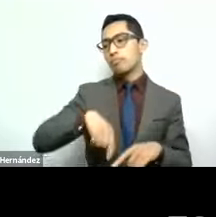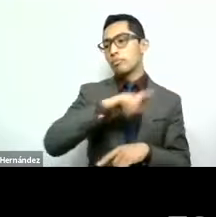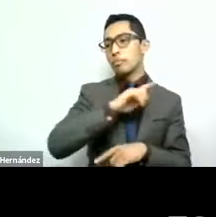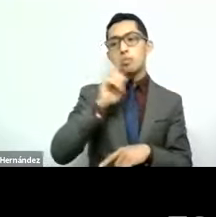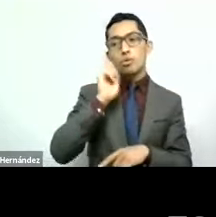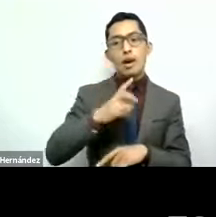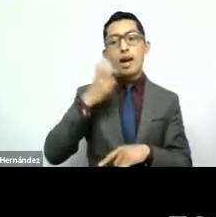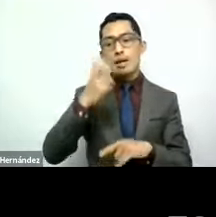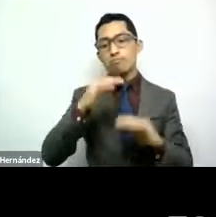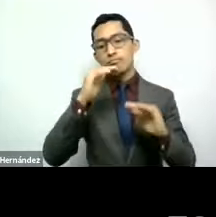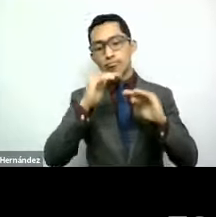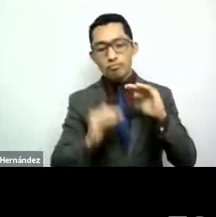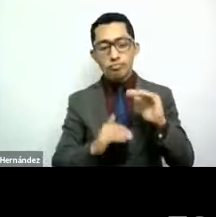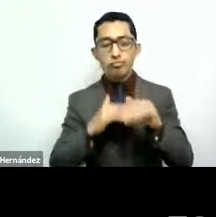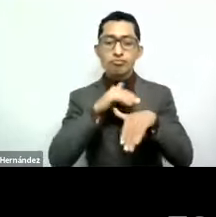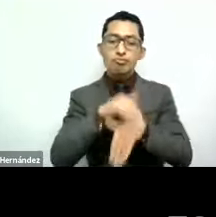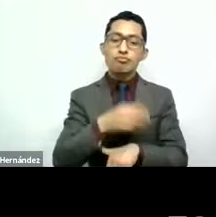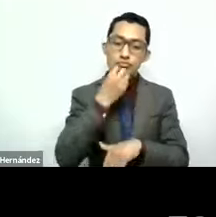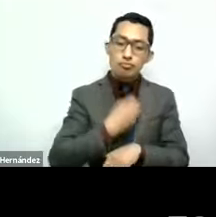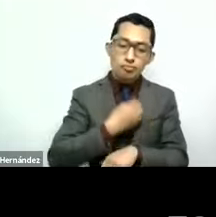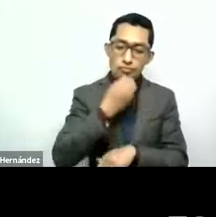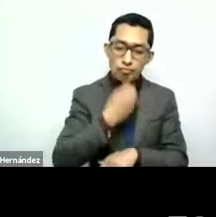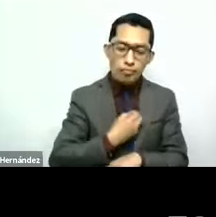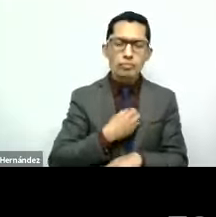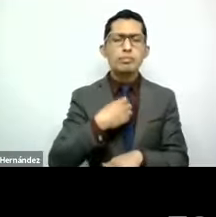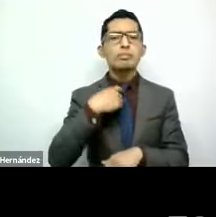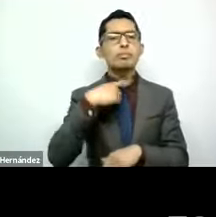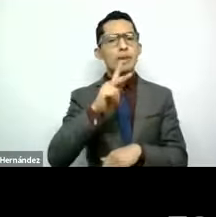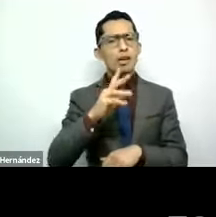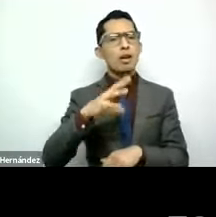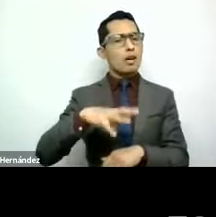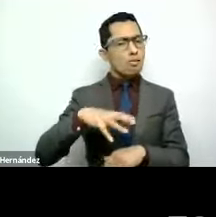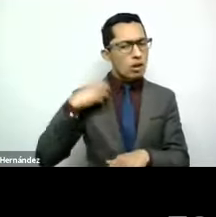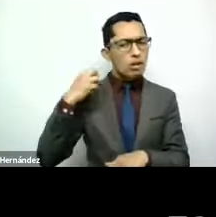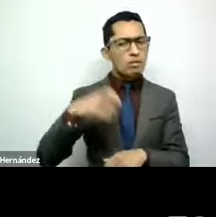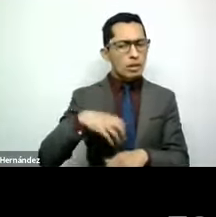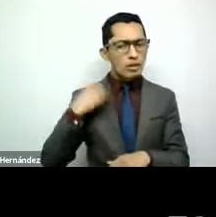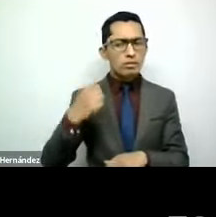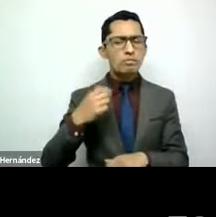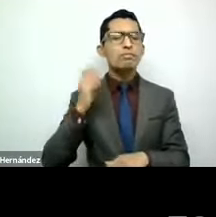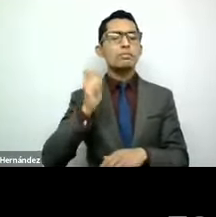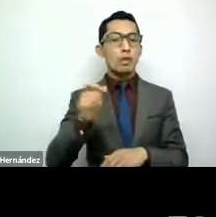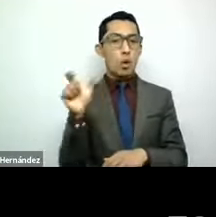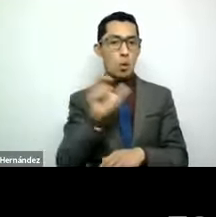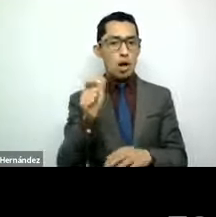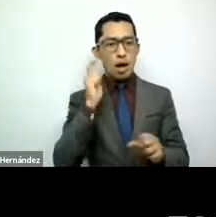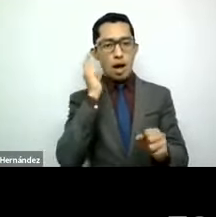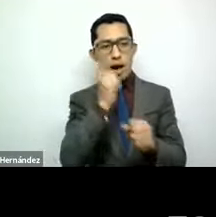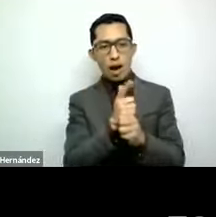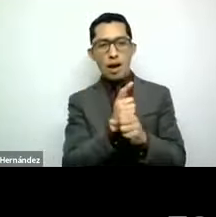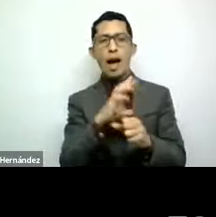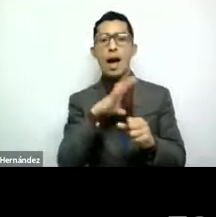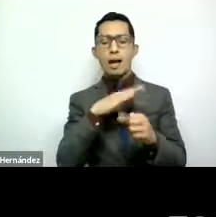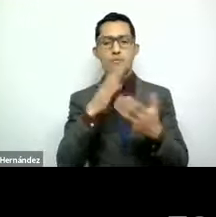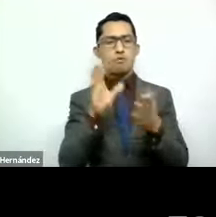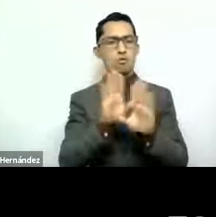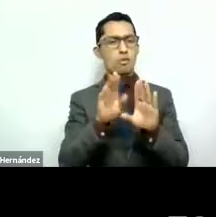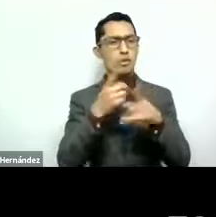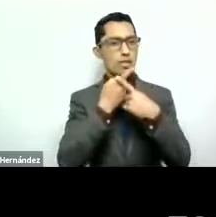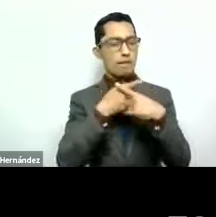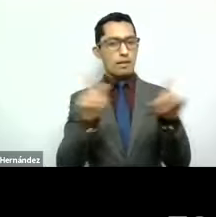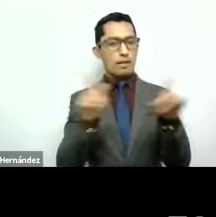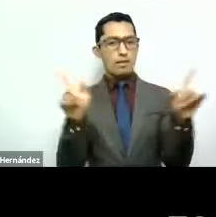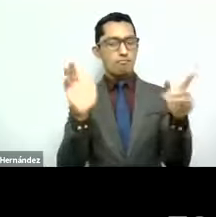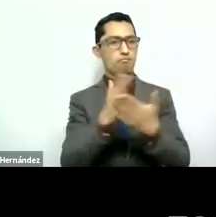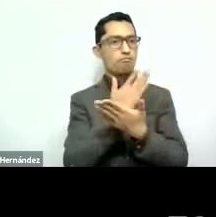Ahora, ¿qué esfuerzos hemos hecho una vez que hemos detectado esas diferencias abismales que por